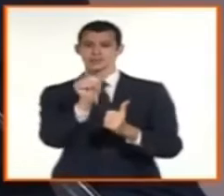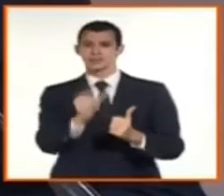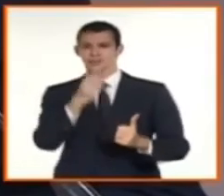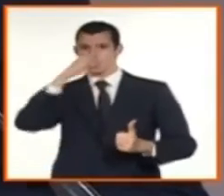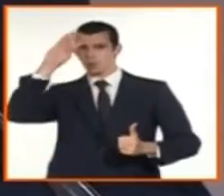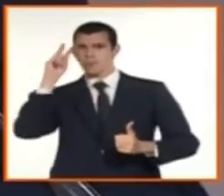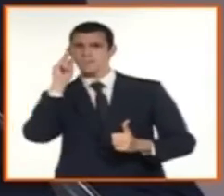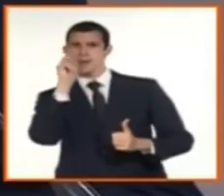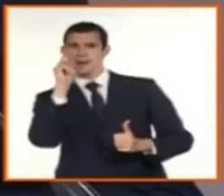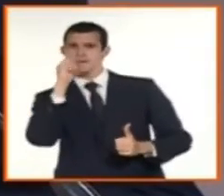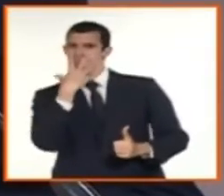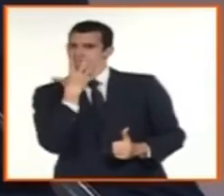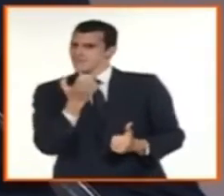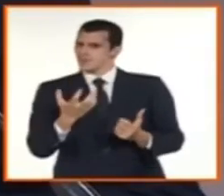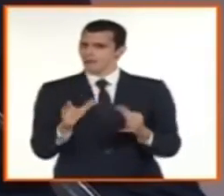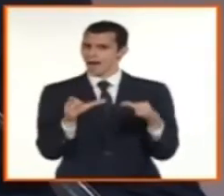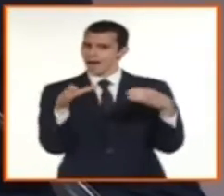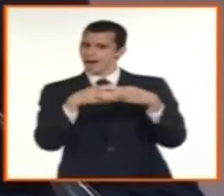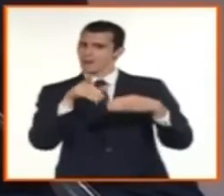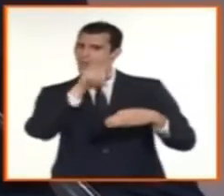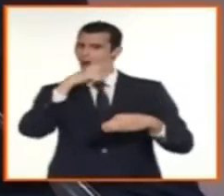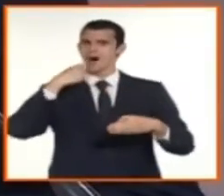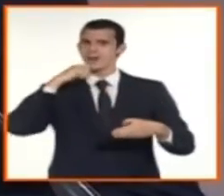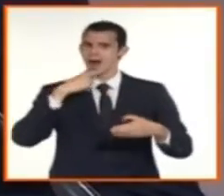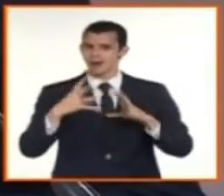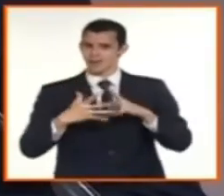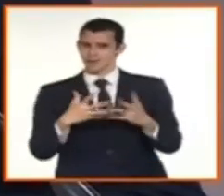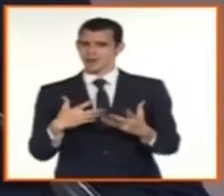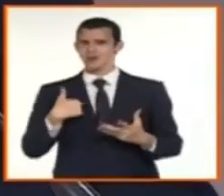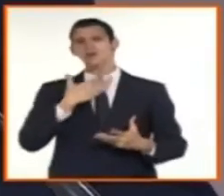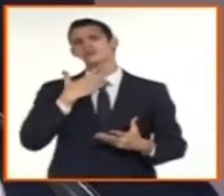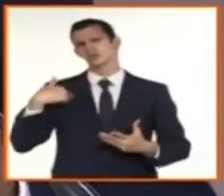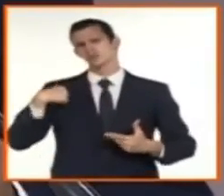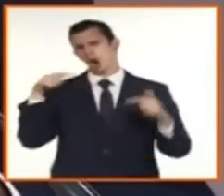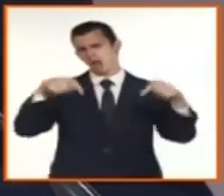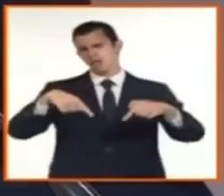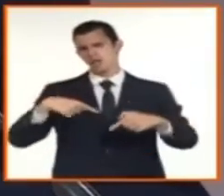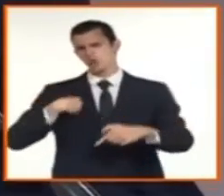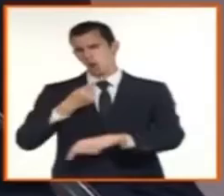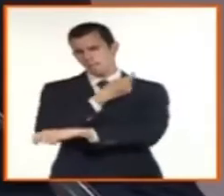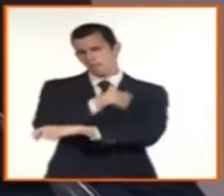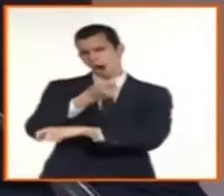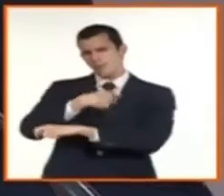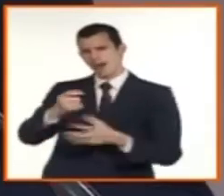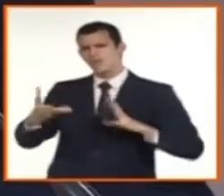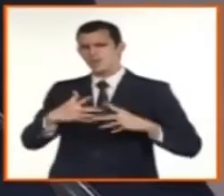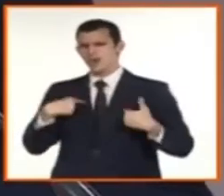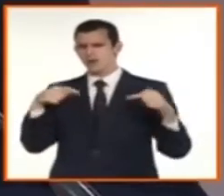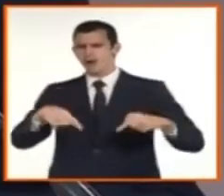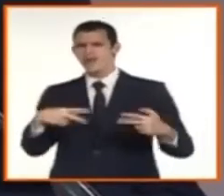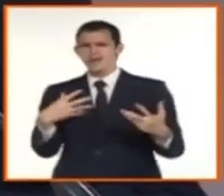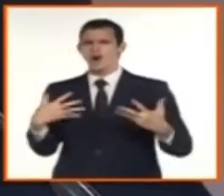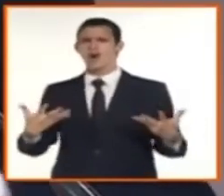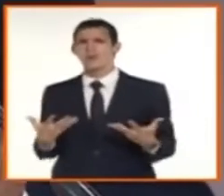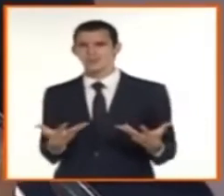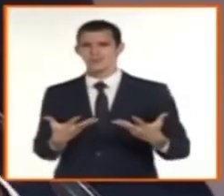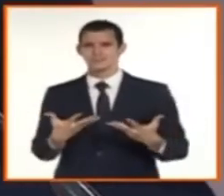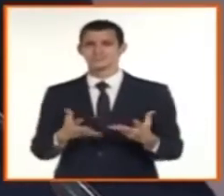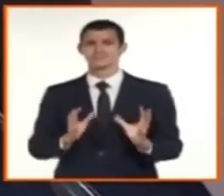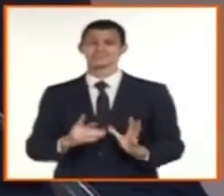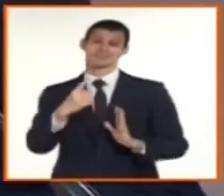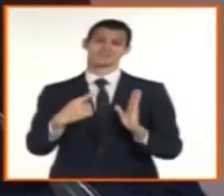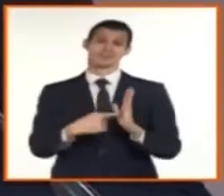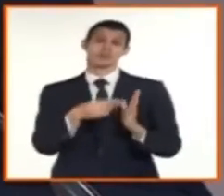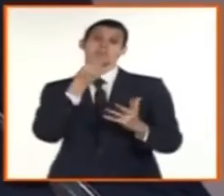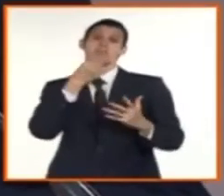probarse en la mayor en la mejor liga del mundo esto facilitaba un tránsito legal hacia ambas